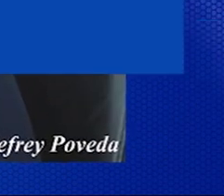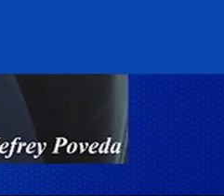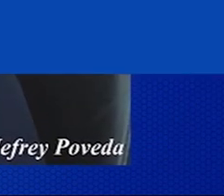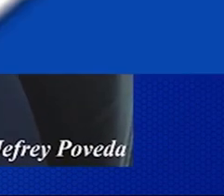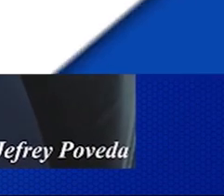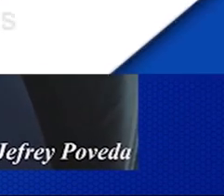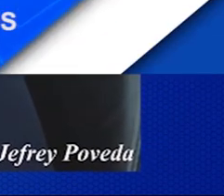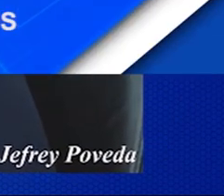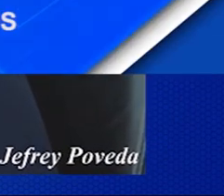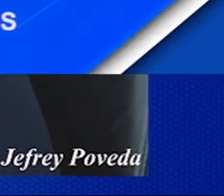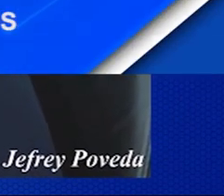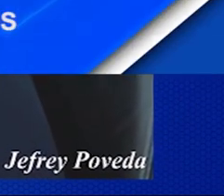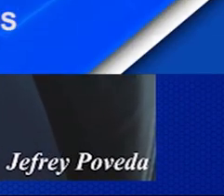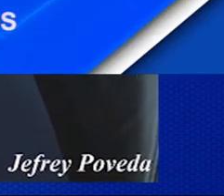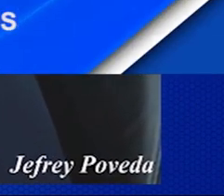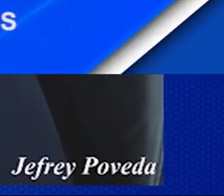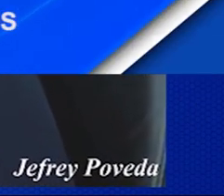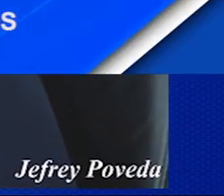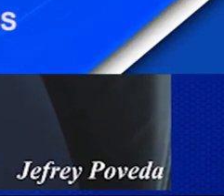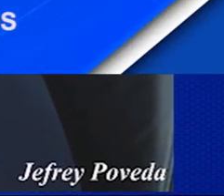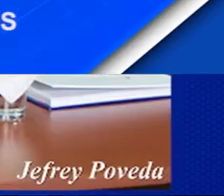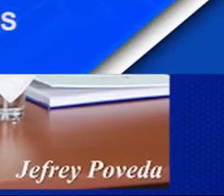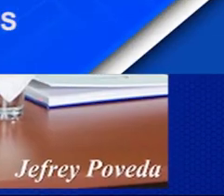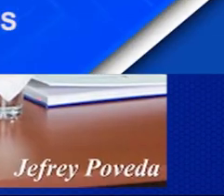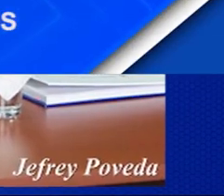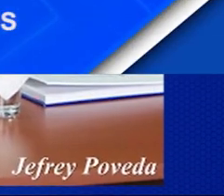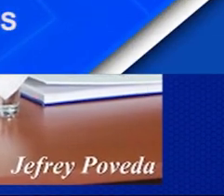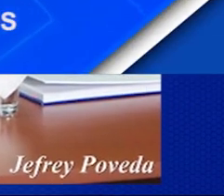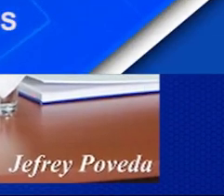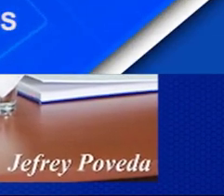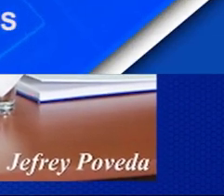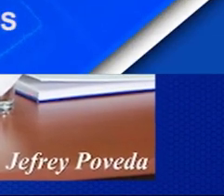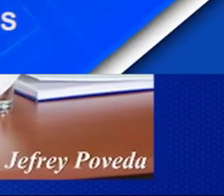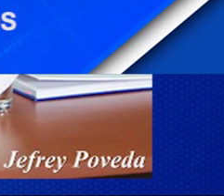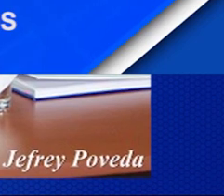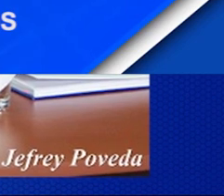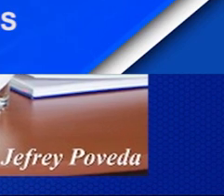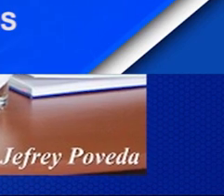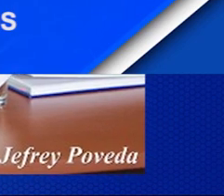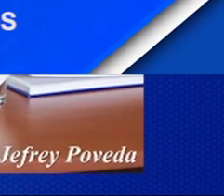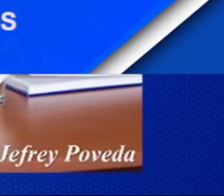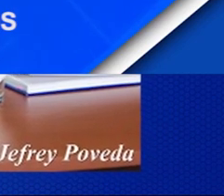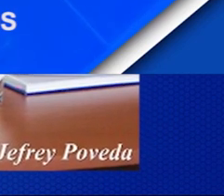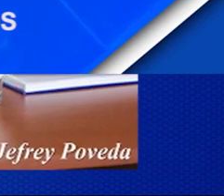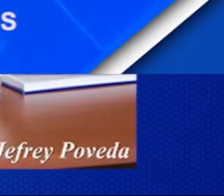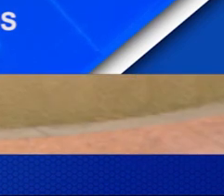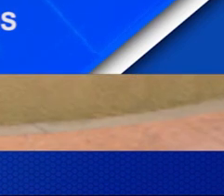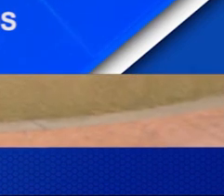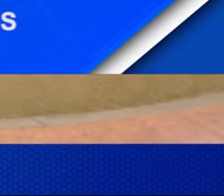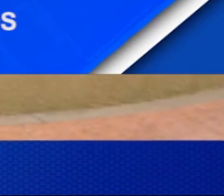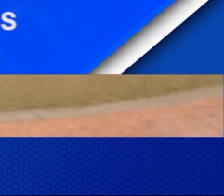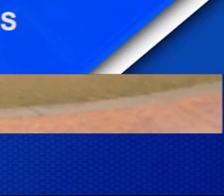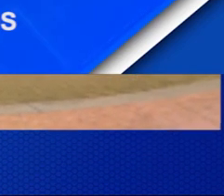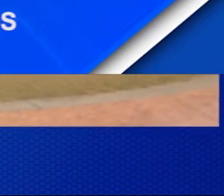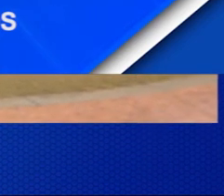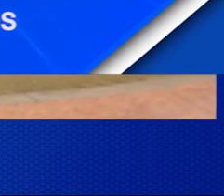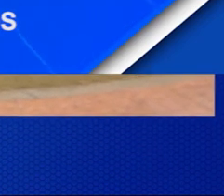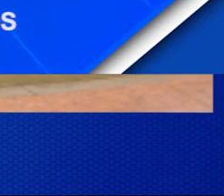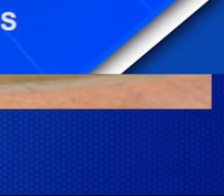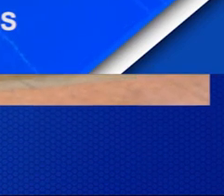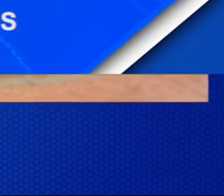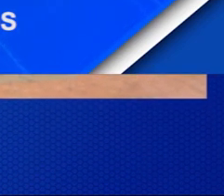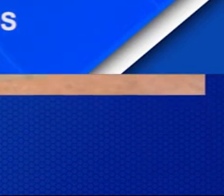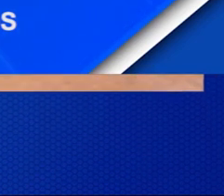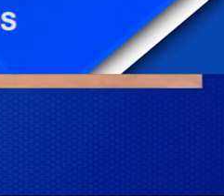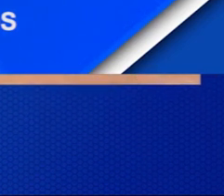con 90 votos a favor fue reelecta este martes por los diputados de la asamblea nacional como Vice